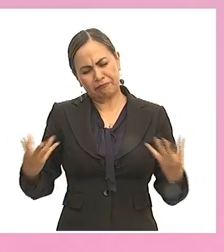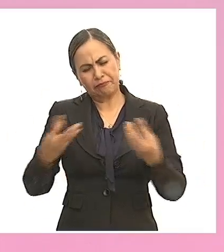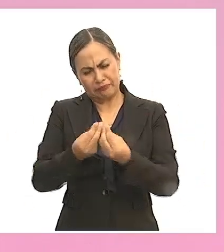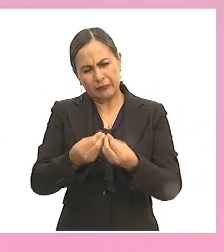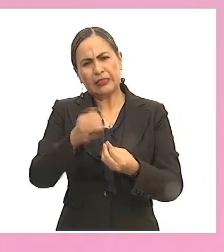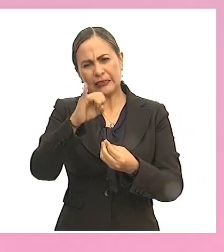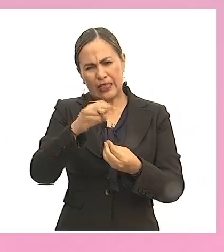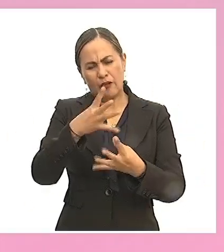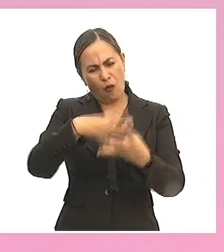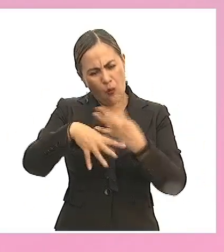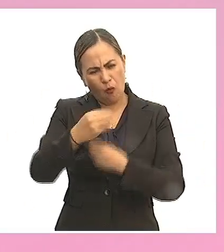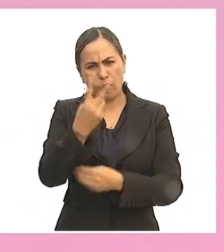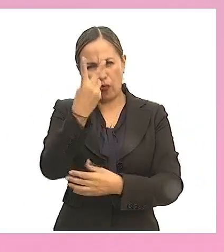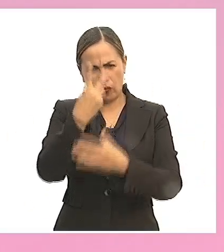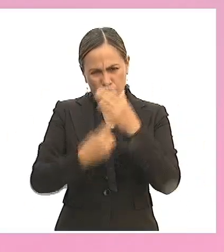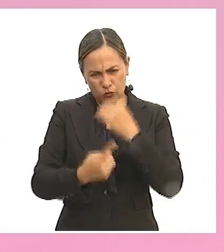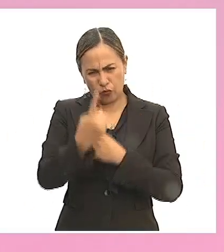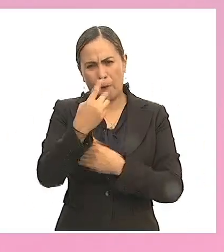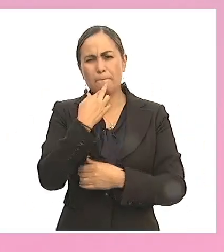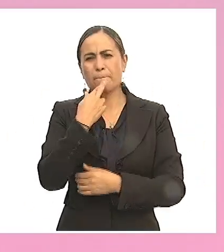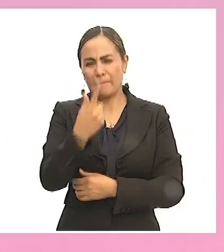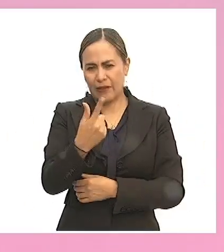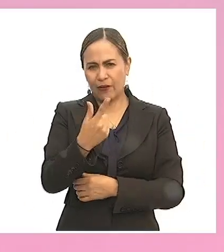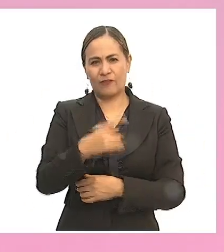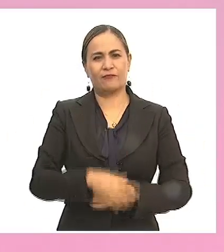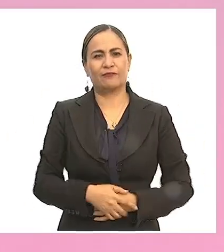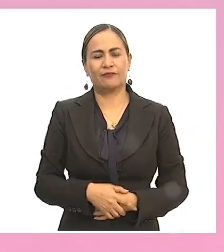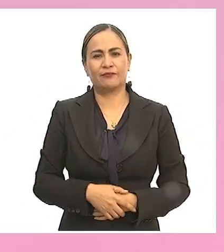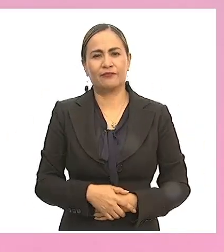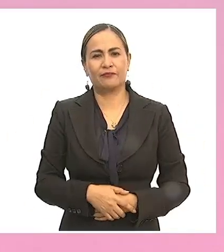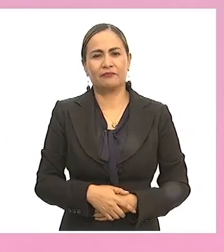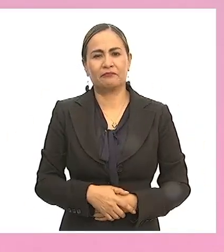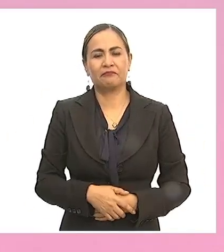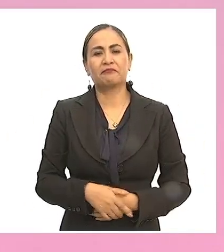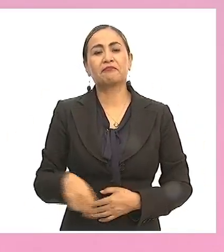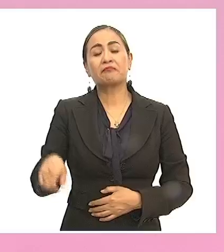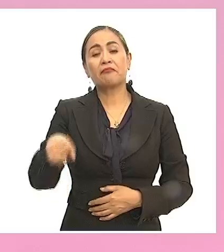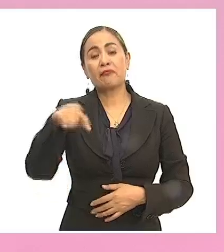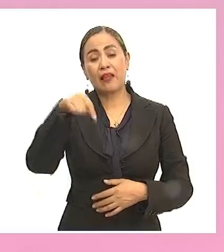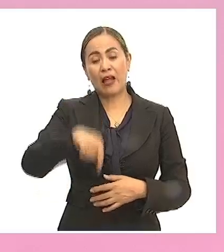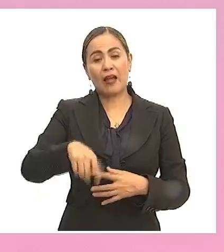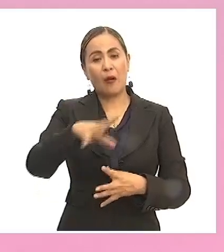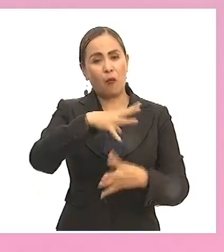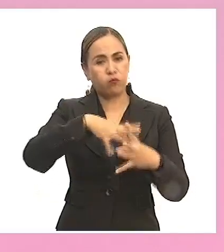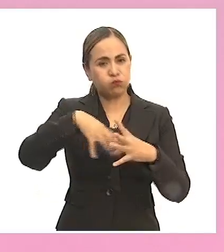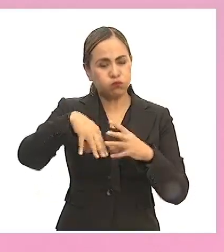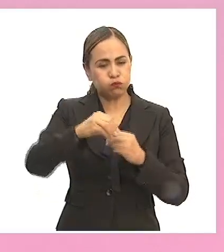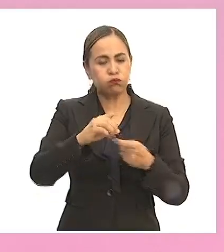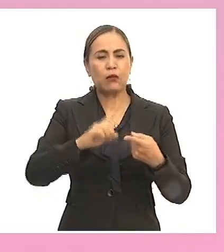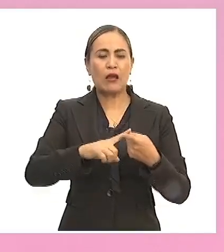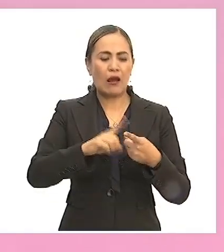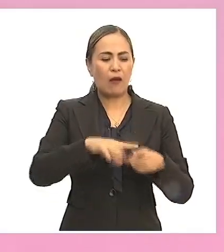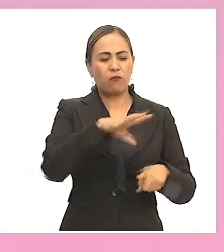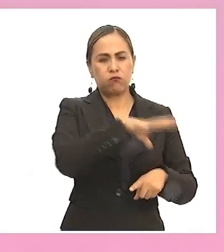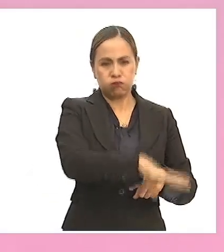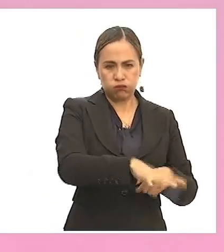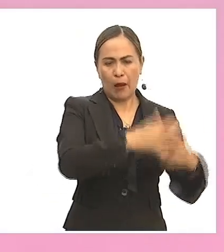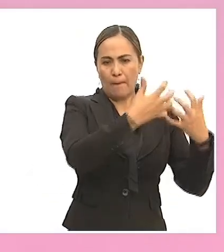economía mixta, el que se puedan integrar el sector privado, el sector